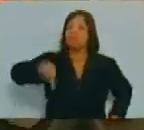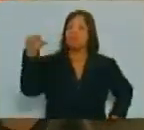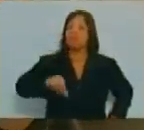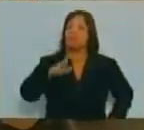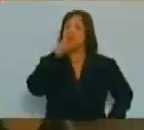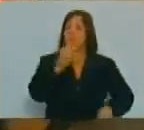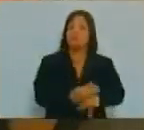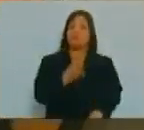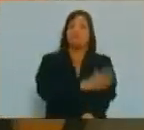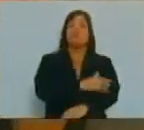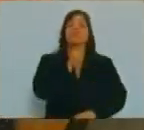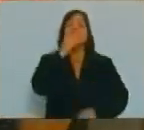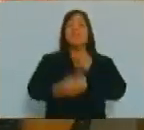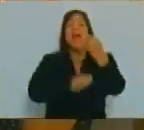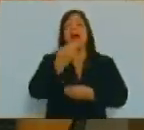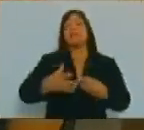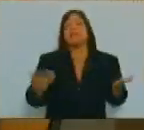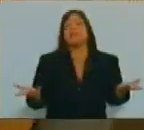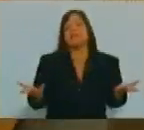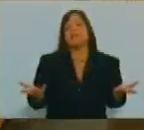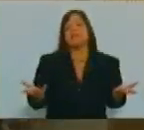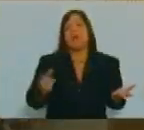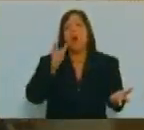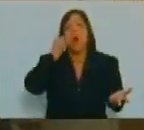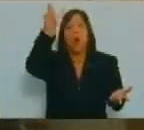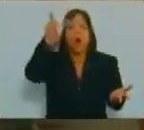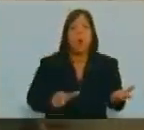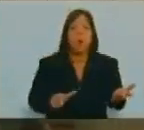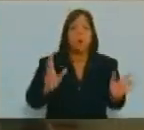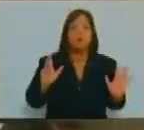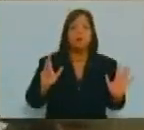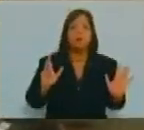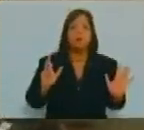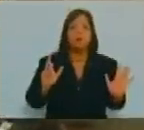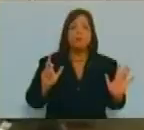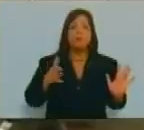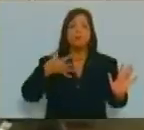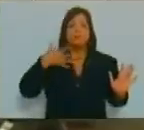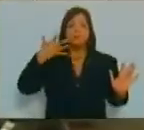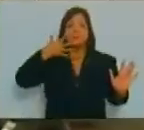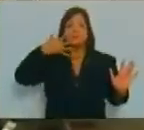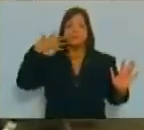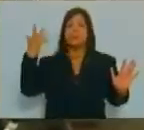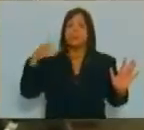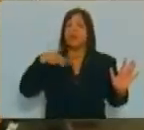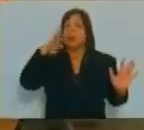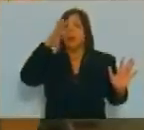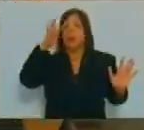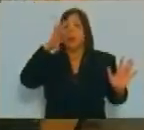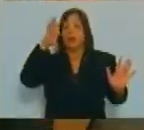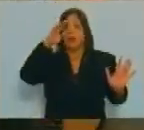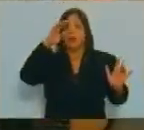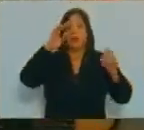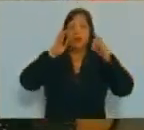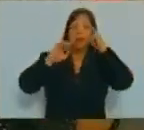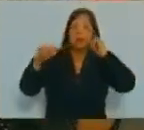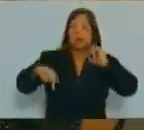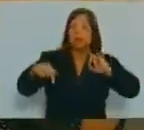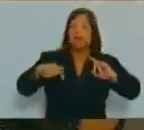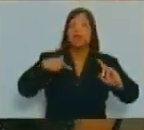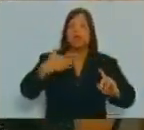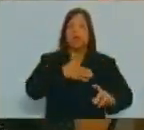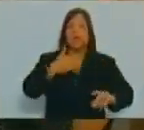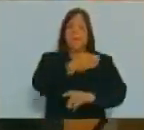y esos jóvenes de quien de un tipo que supuestamente estaba hoy aspirando a un cargo como que aquí el bate de